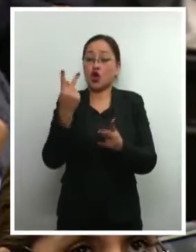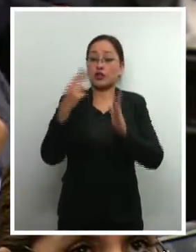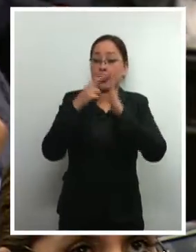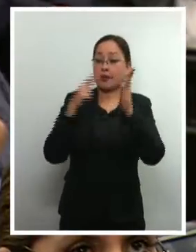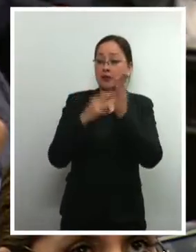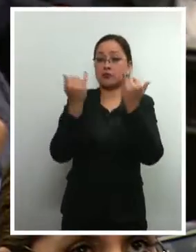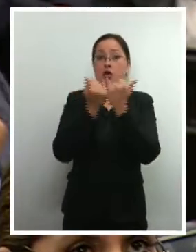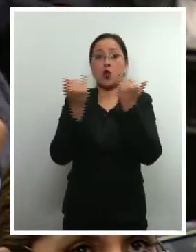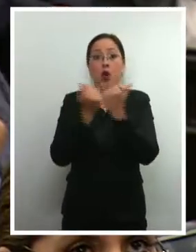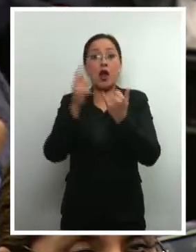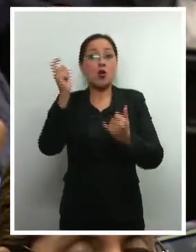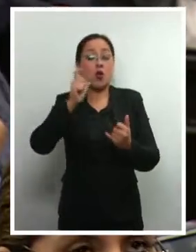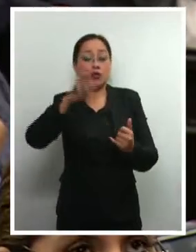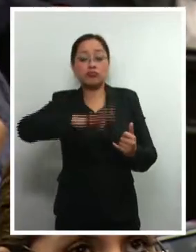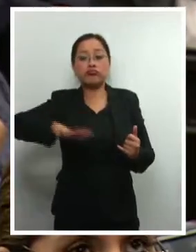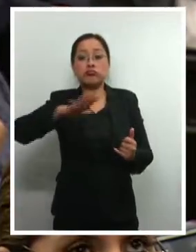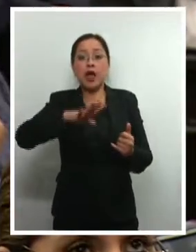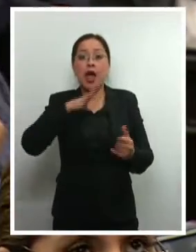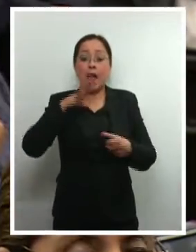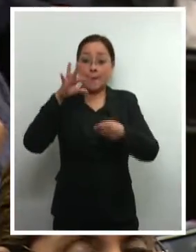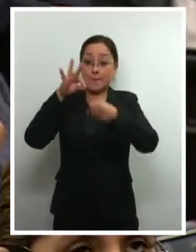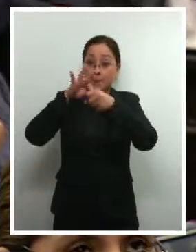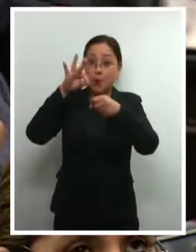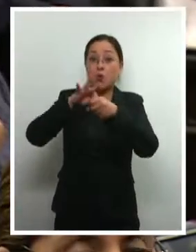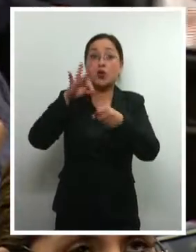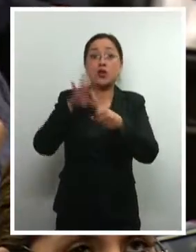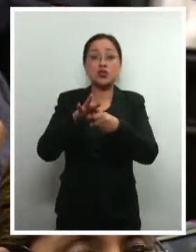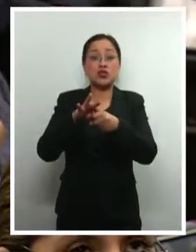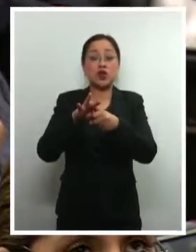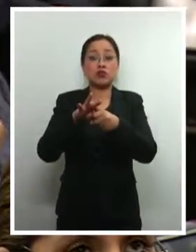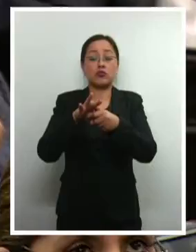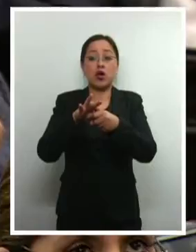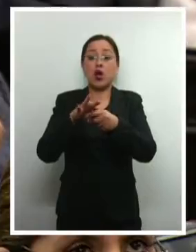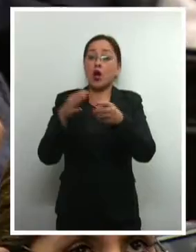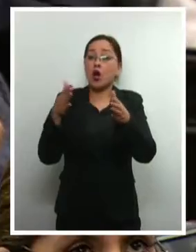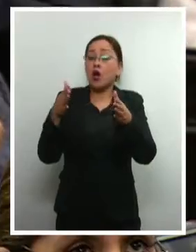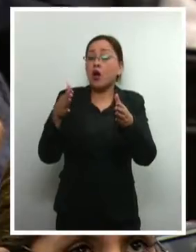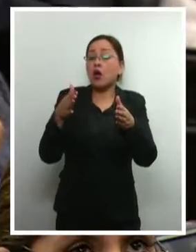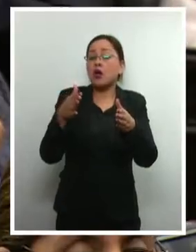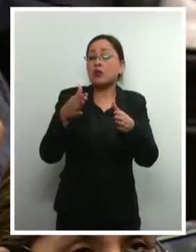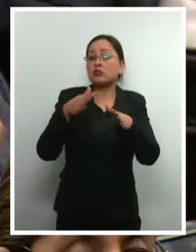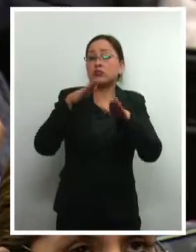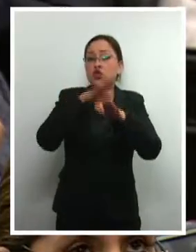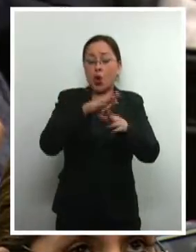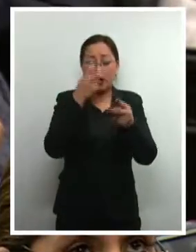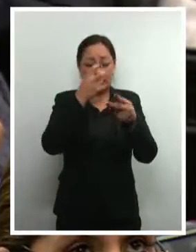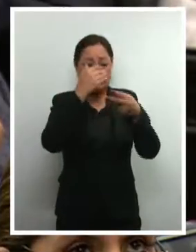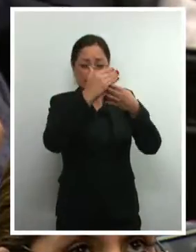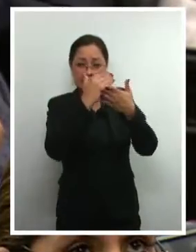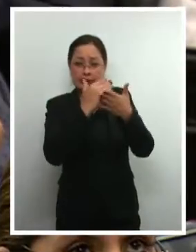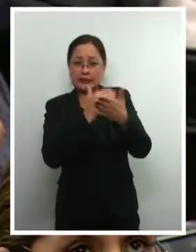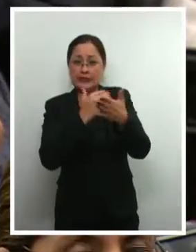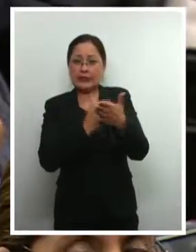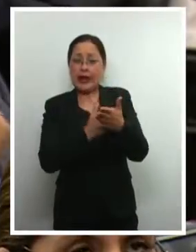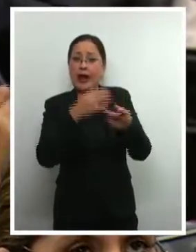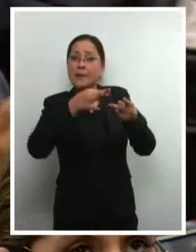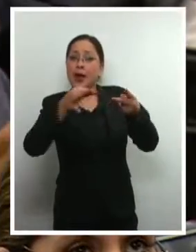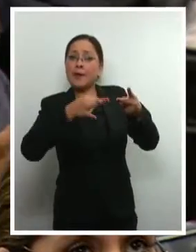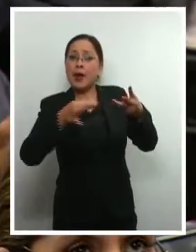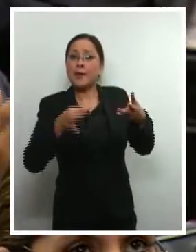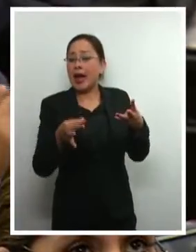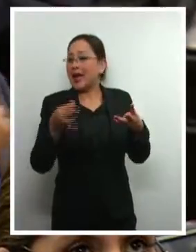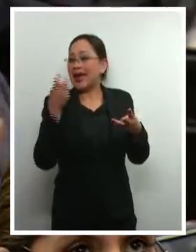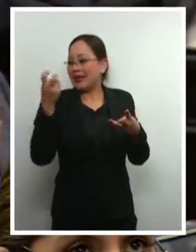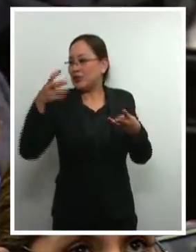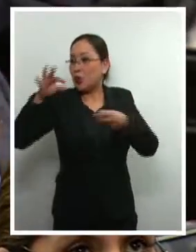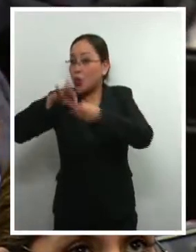momentos no se ha producido una votación respecto de esas porciones que están reservadas y